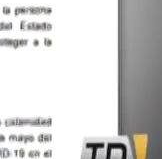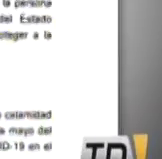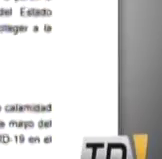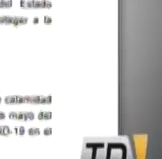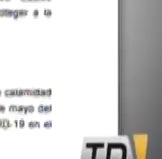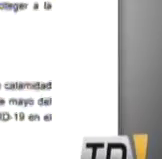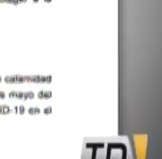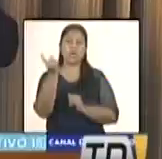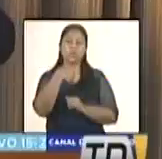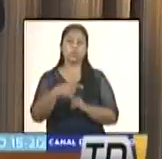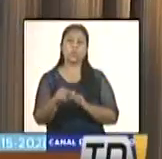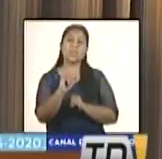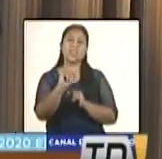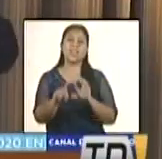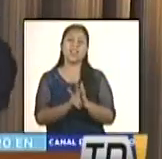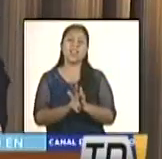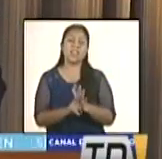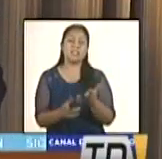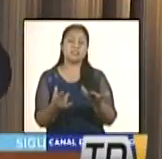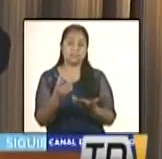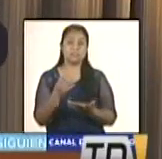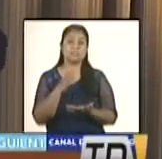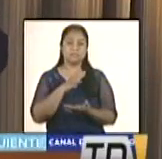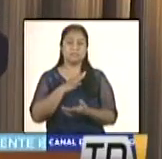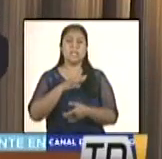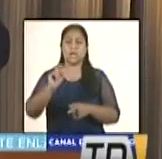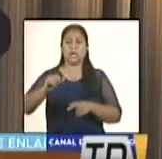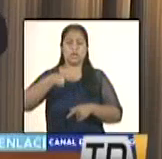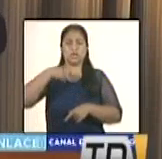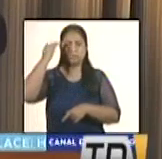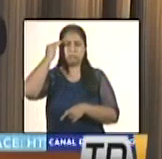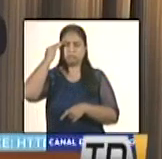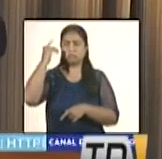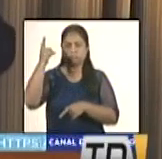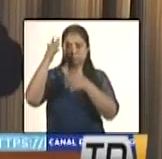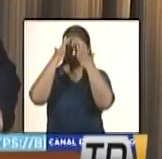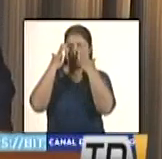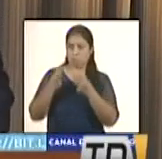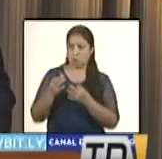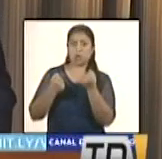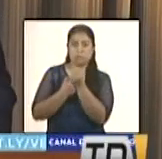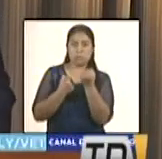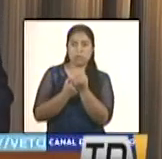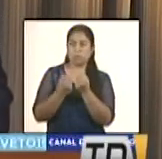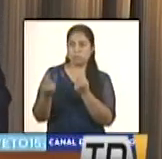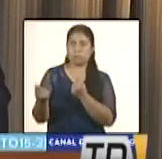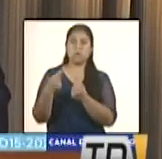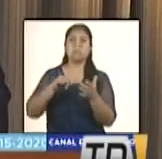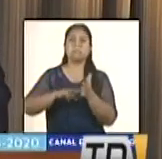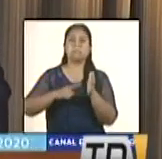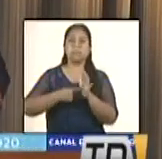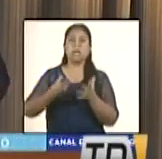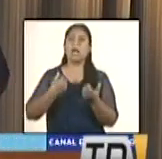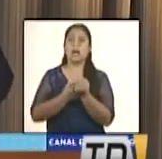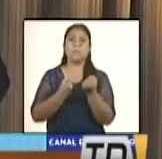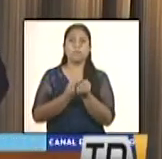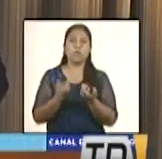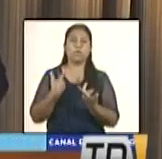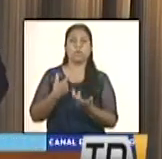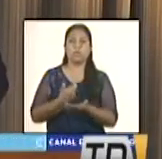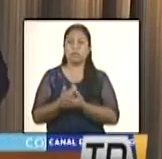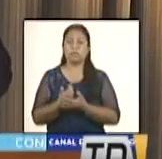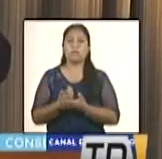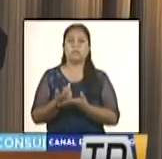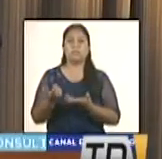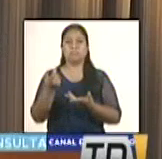del COVID-19. Yo estoy de acuerdo con el espíritu del decreto 1520, pero no puedo estar